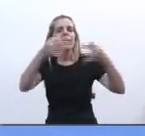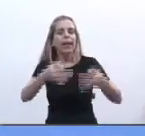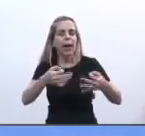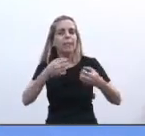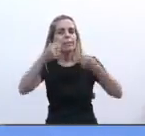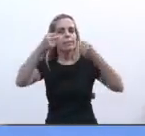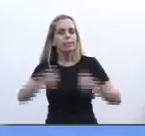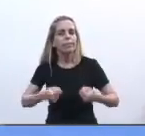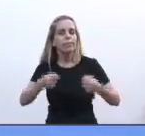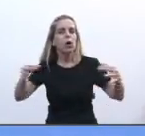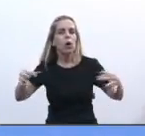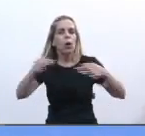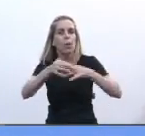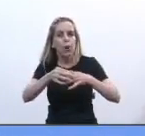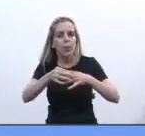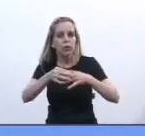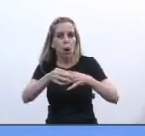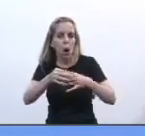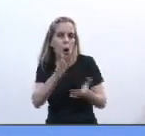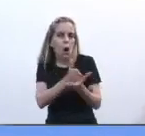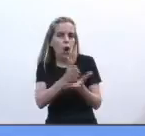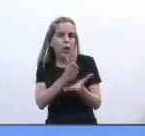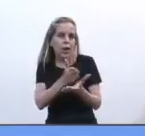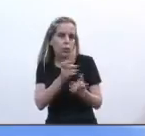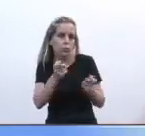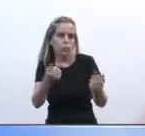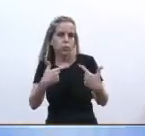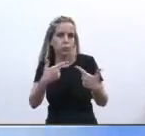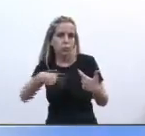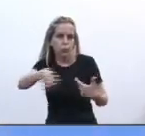el compromiso con los derechos que nos asisten